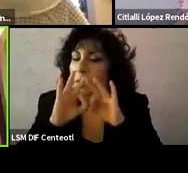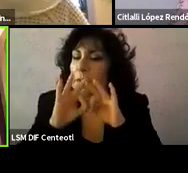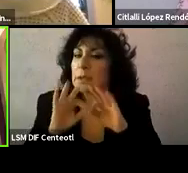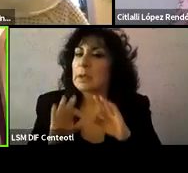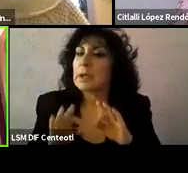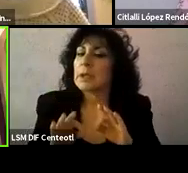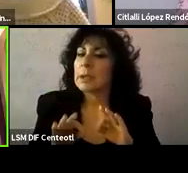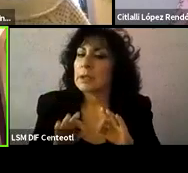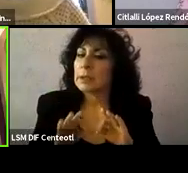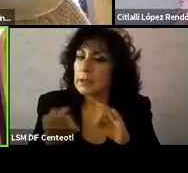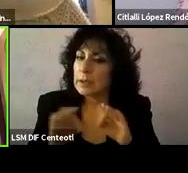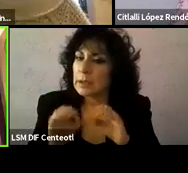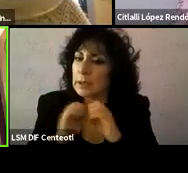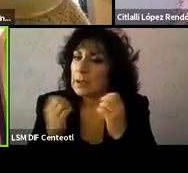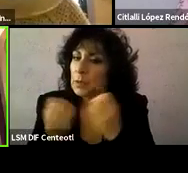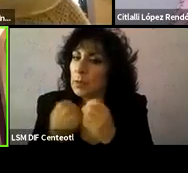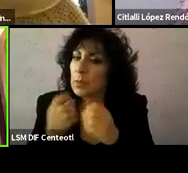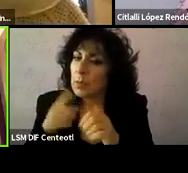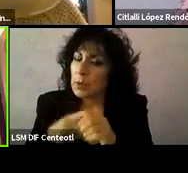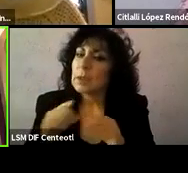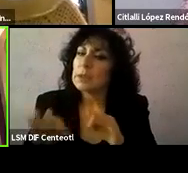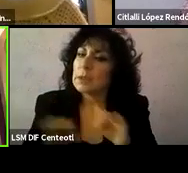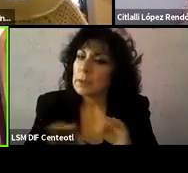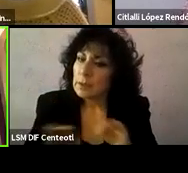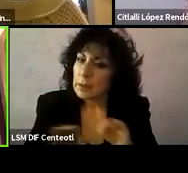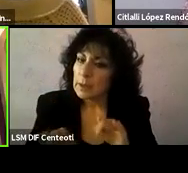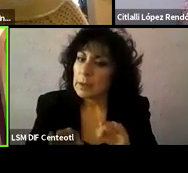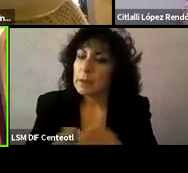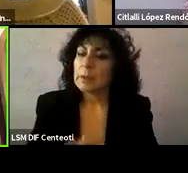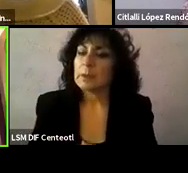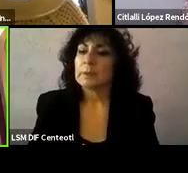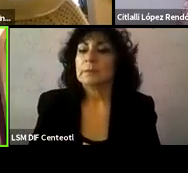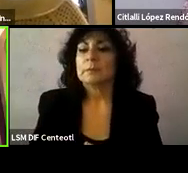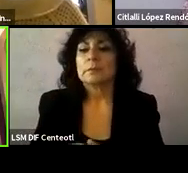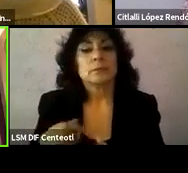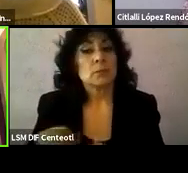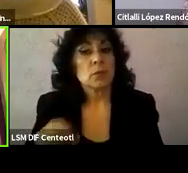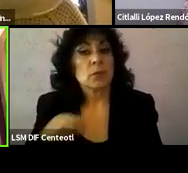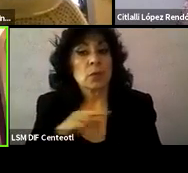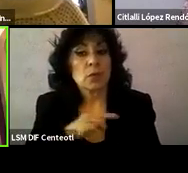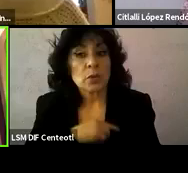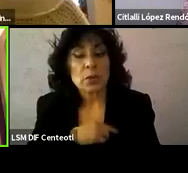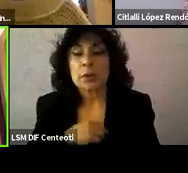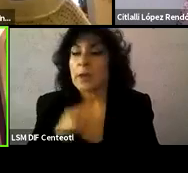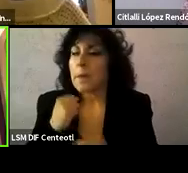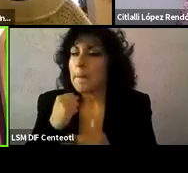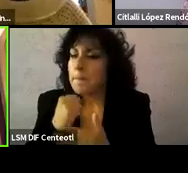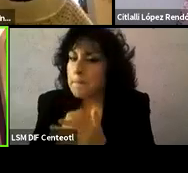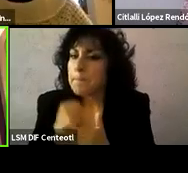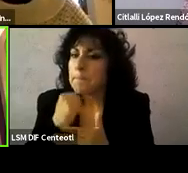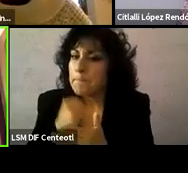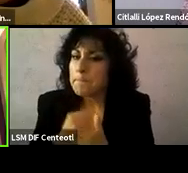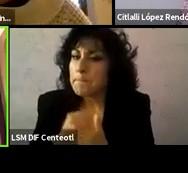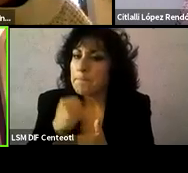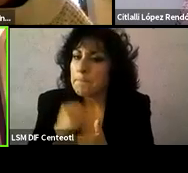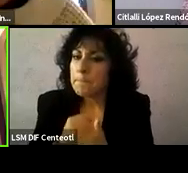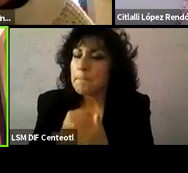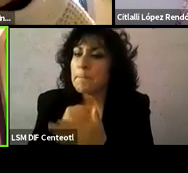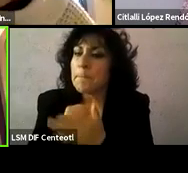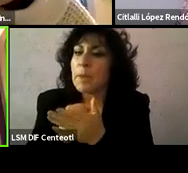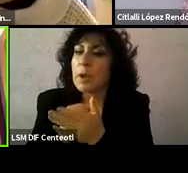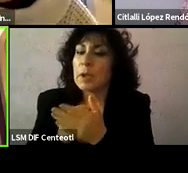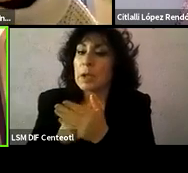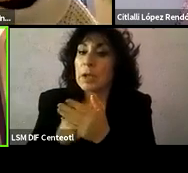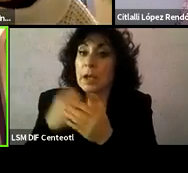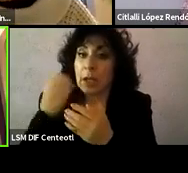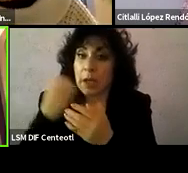con toda la comunidad, o sea, nosotras hacemos hincapié en que tiene, en la escuela hay